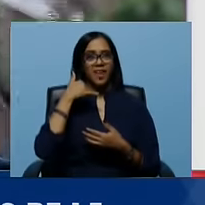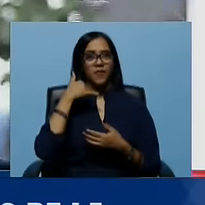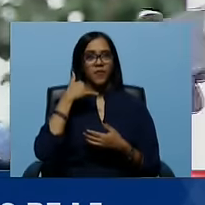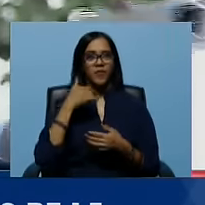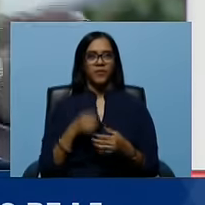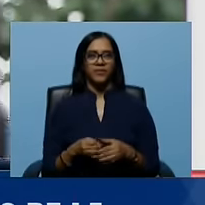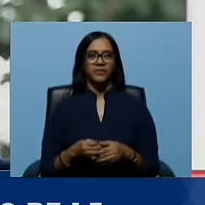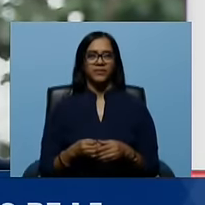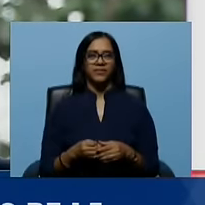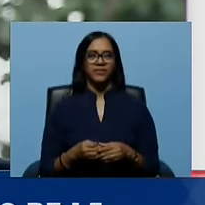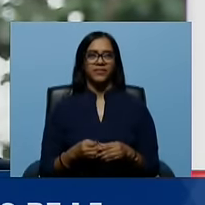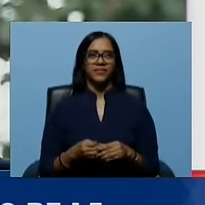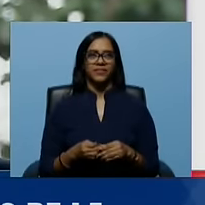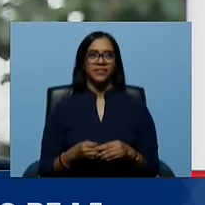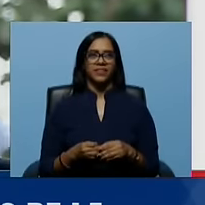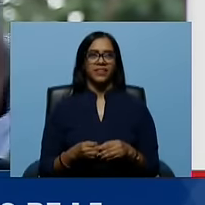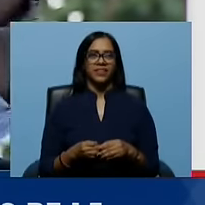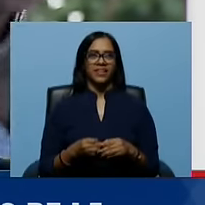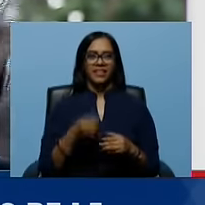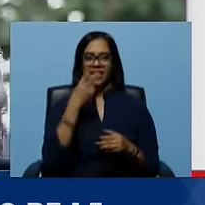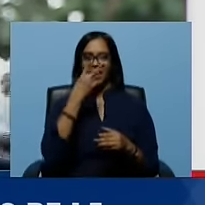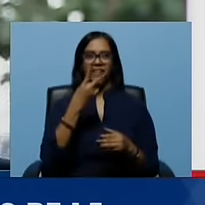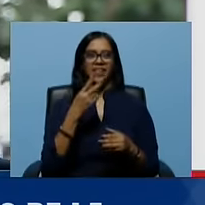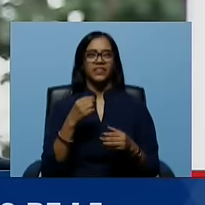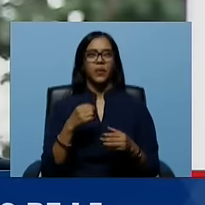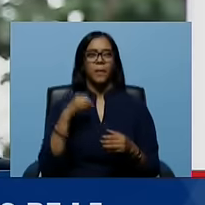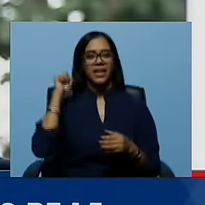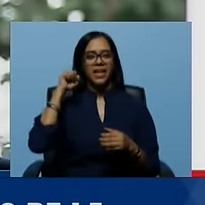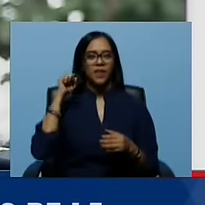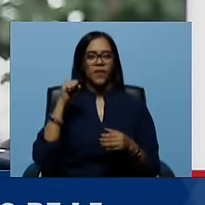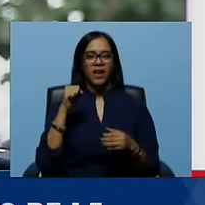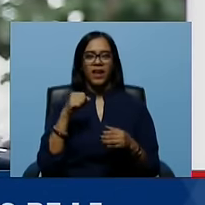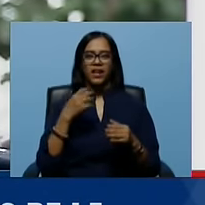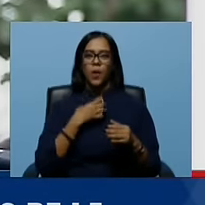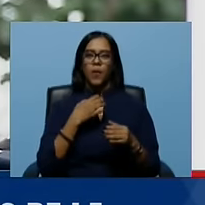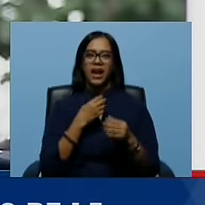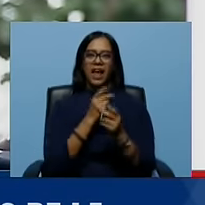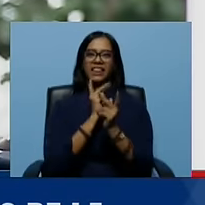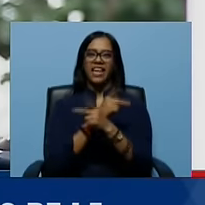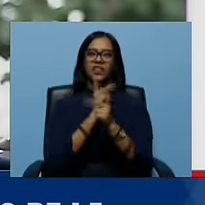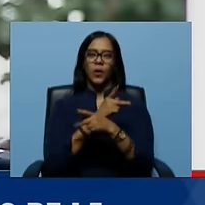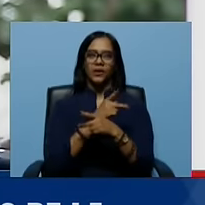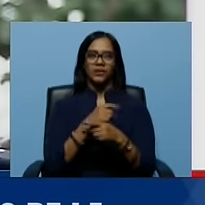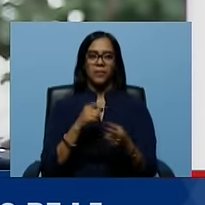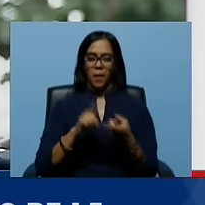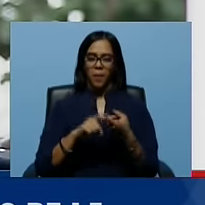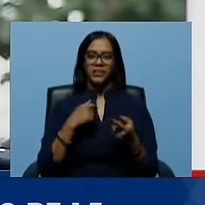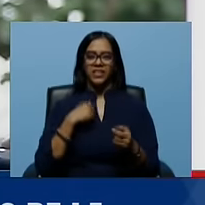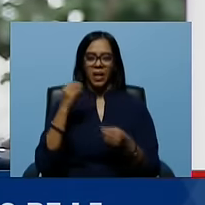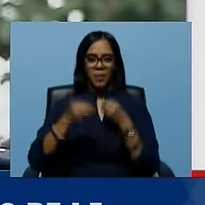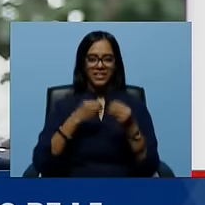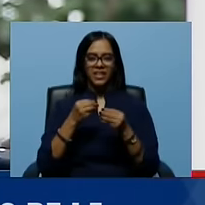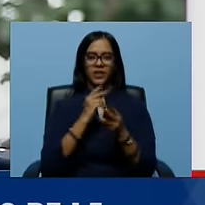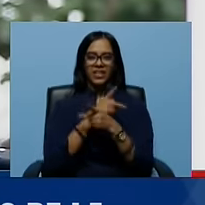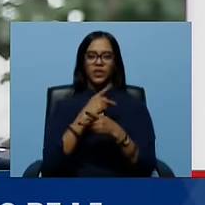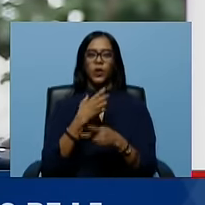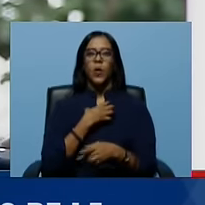Te he visto las películas y novelas TikTok. Sile y yo estamos filmando una TikTok novela que sale pronto.